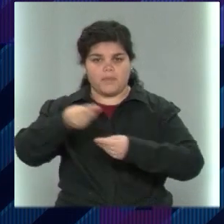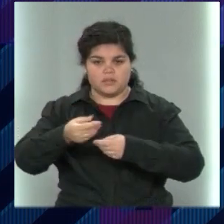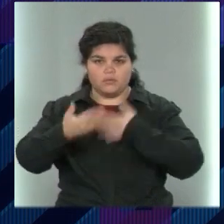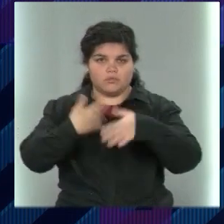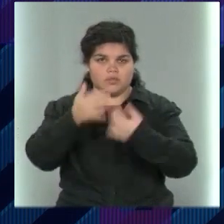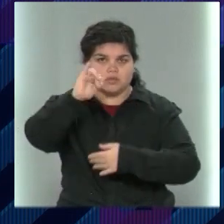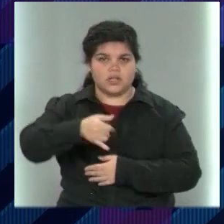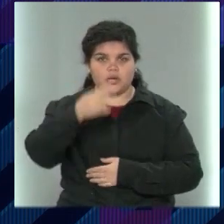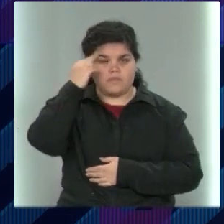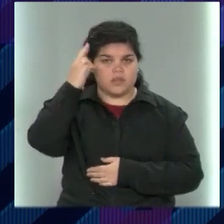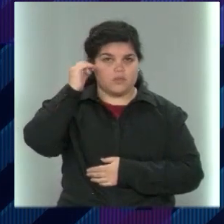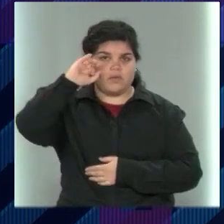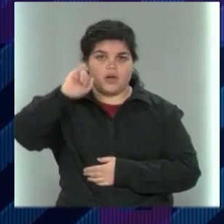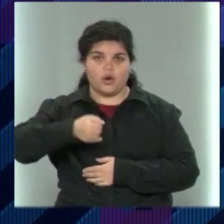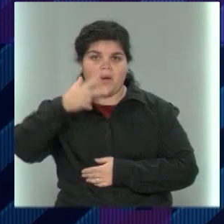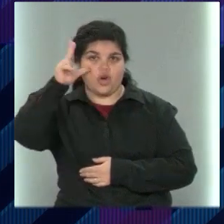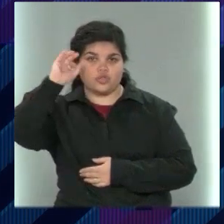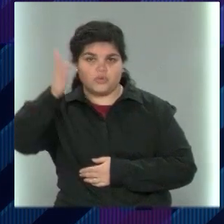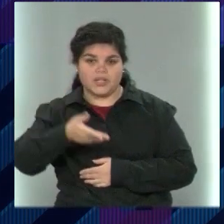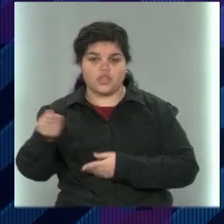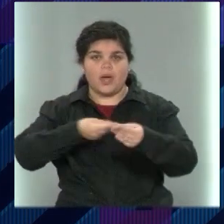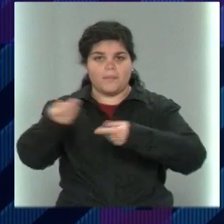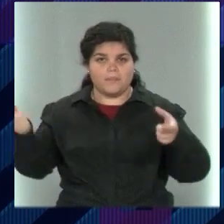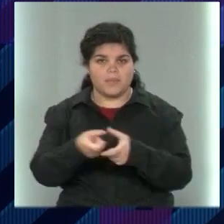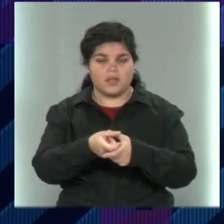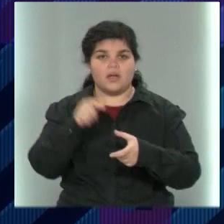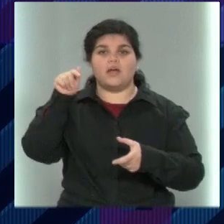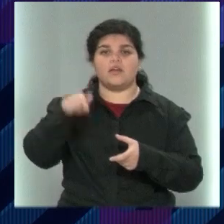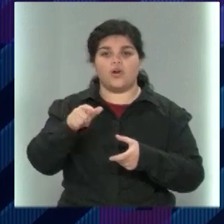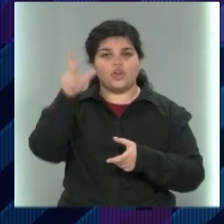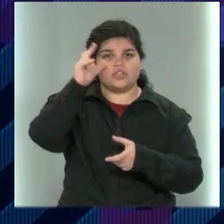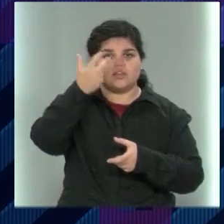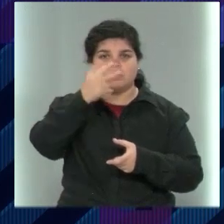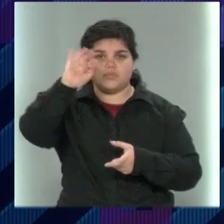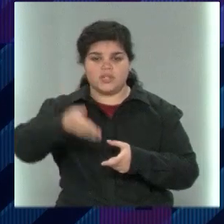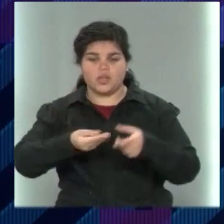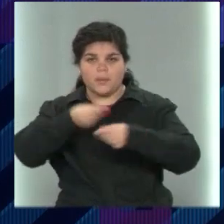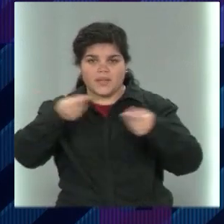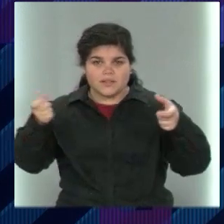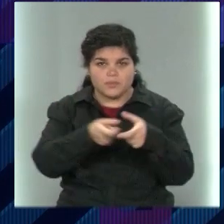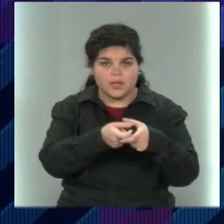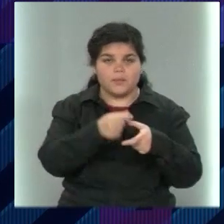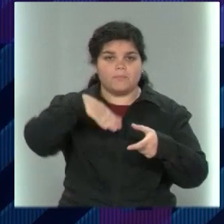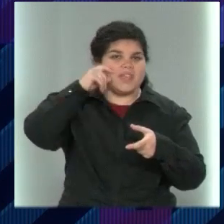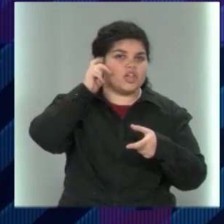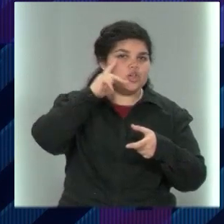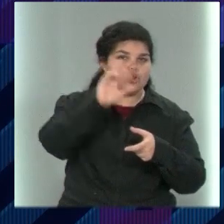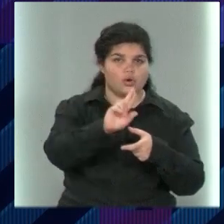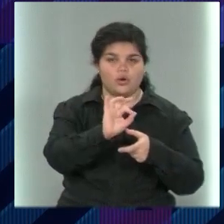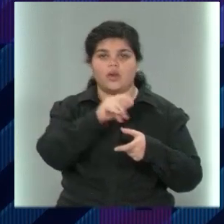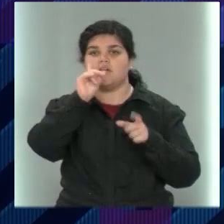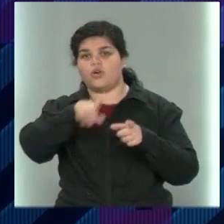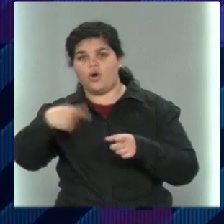el 99,8% son pymes, el 83% microempresas y el